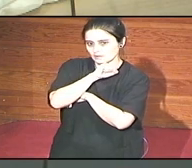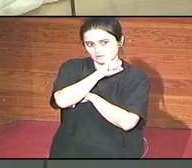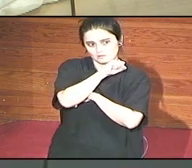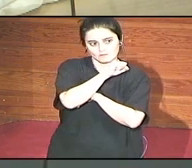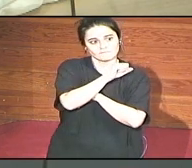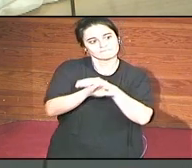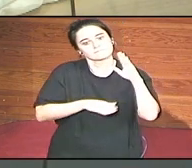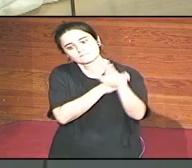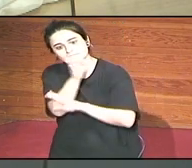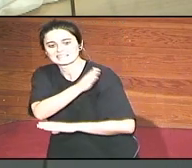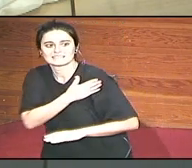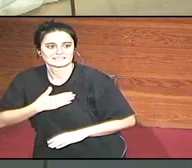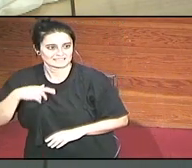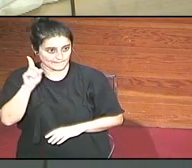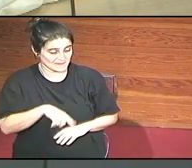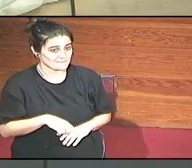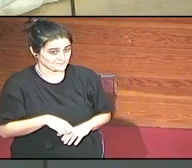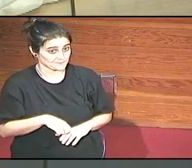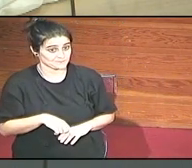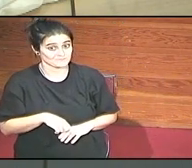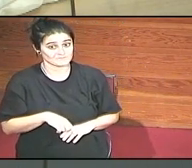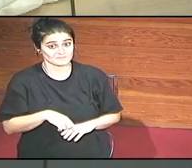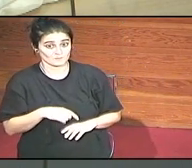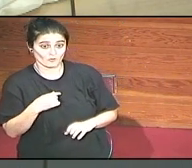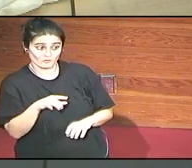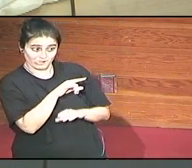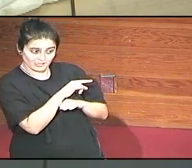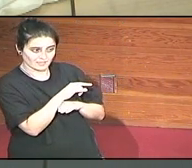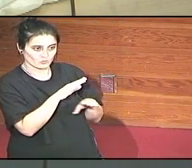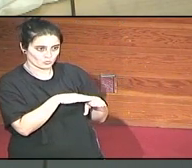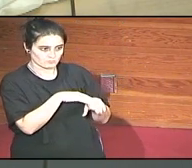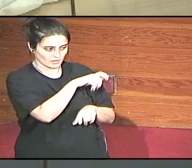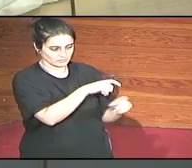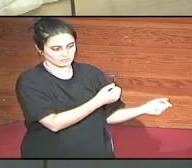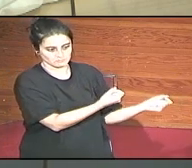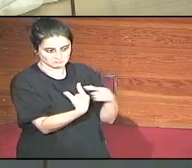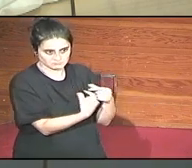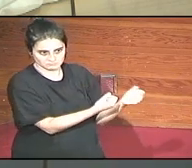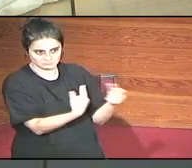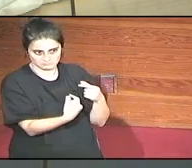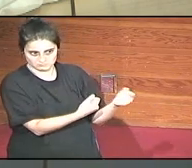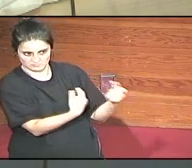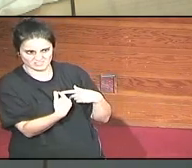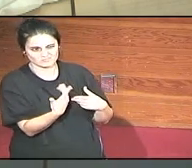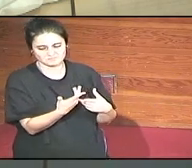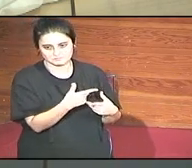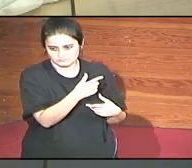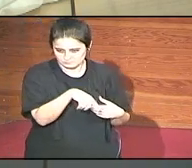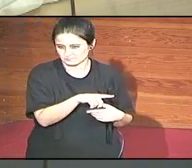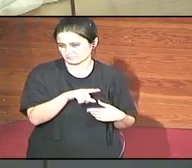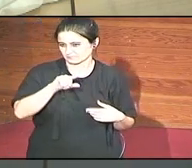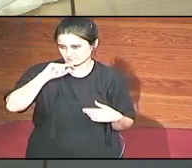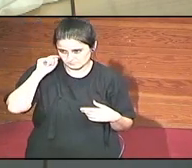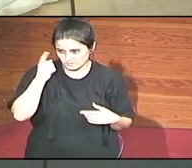el paraíso y motiva que haya gente que siga viniendo yo digo son conscientes o hasta qué punto son conscientes